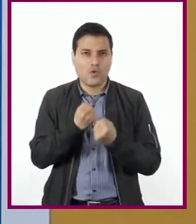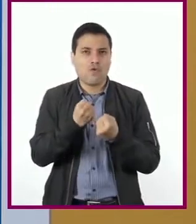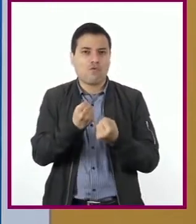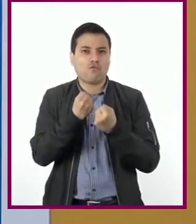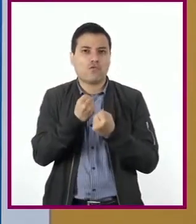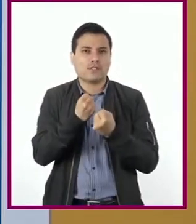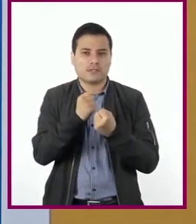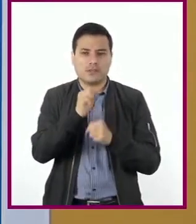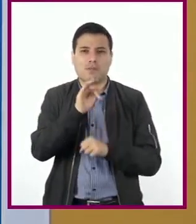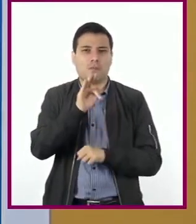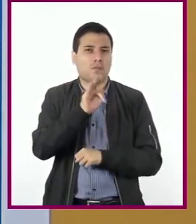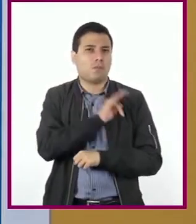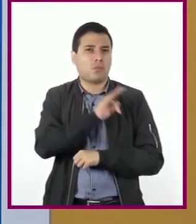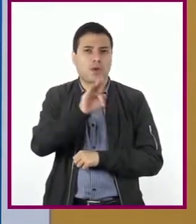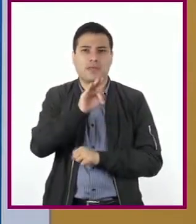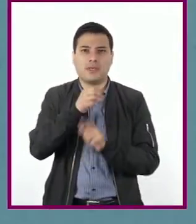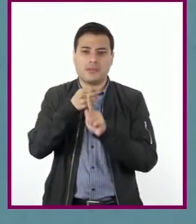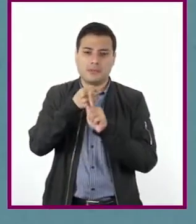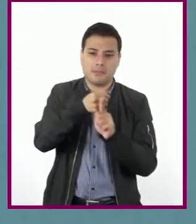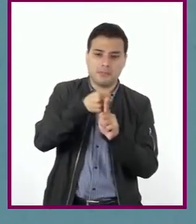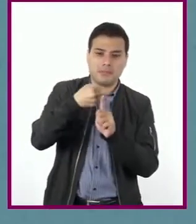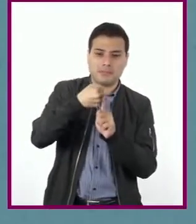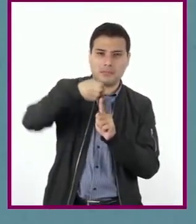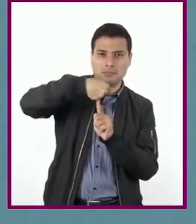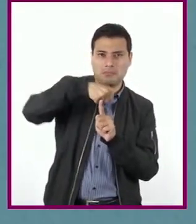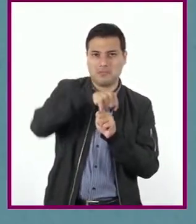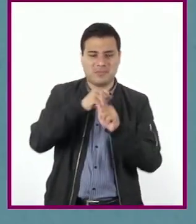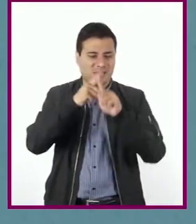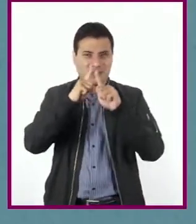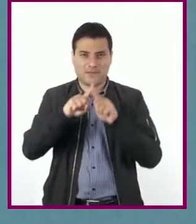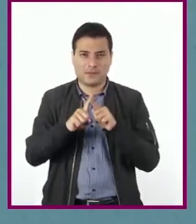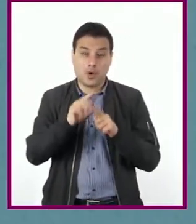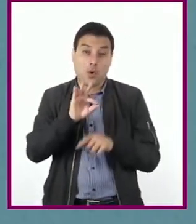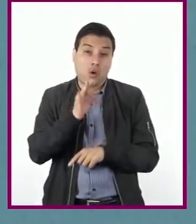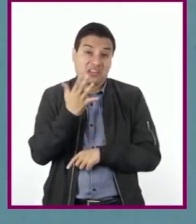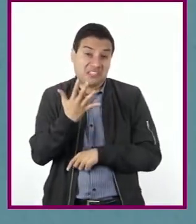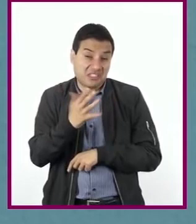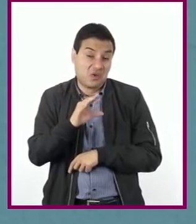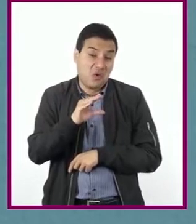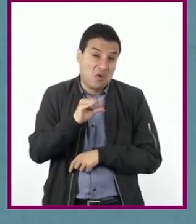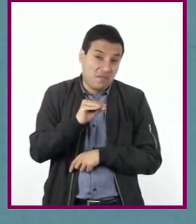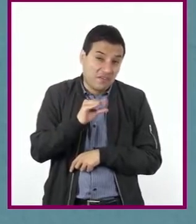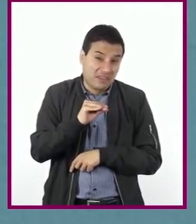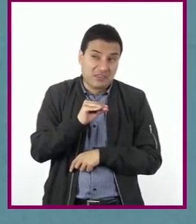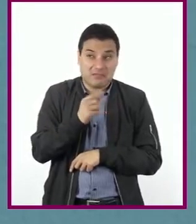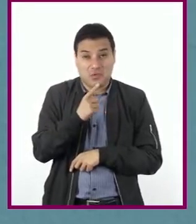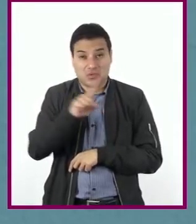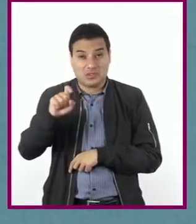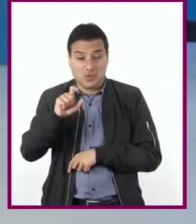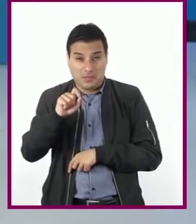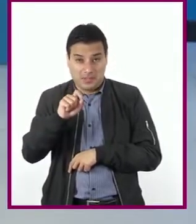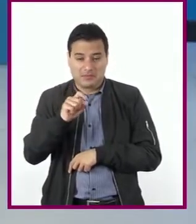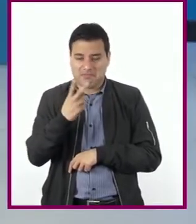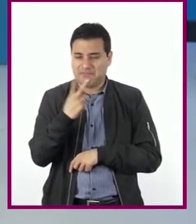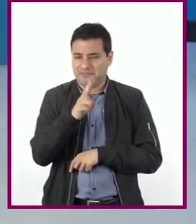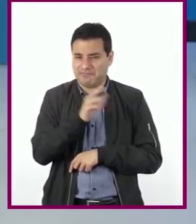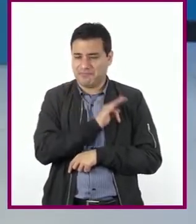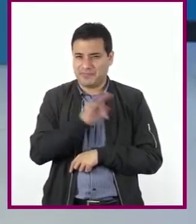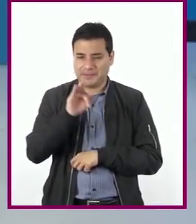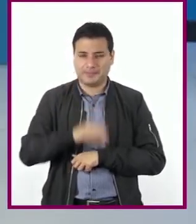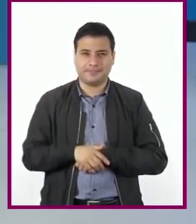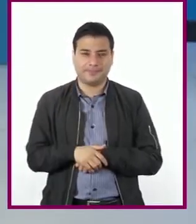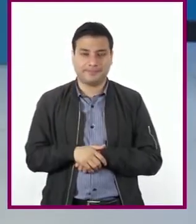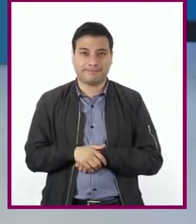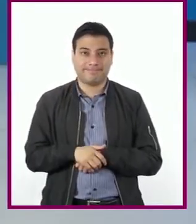desplazarse hacia cualquiera de los grados de un círculo, por ejemplo a 45, a 90 o a 120. Como